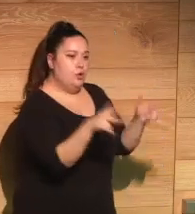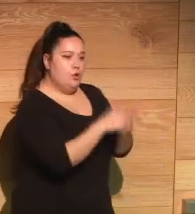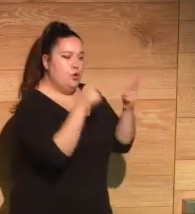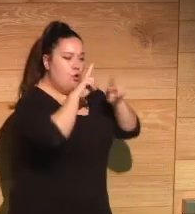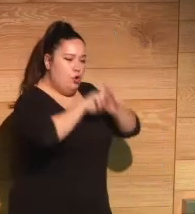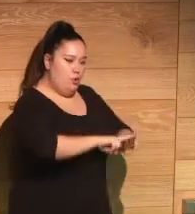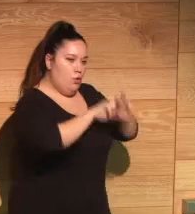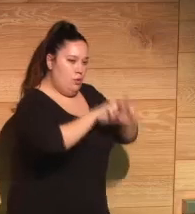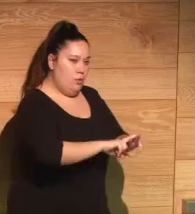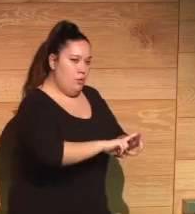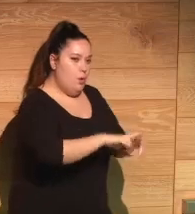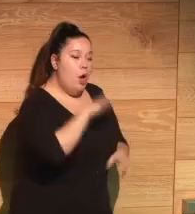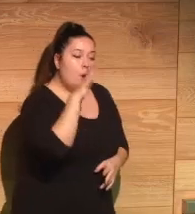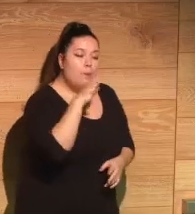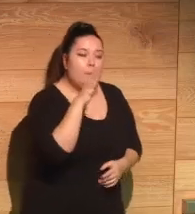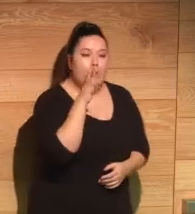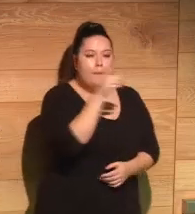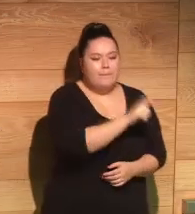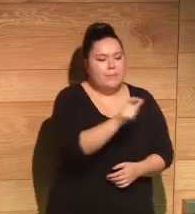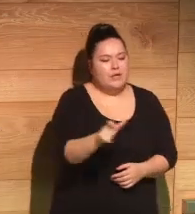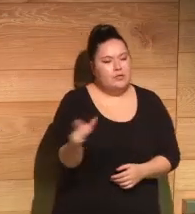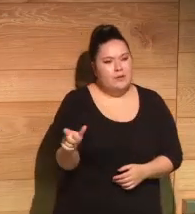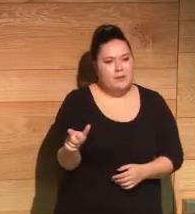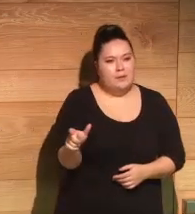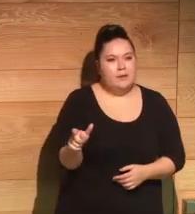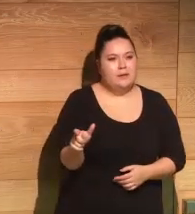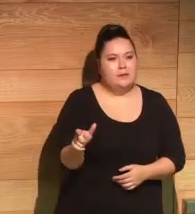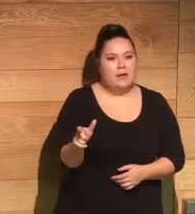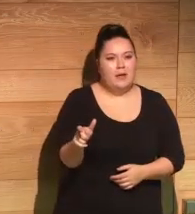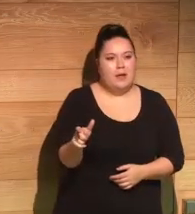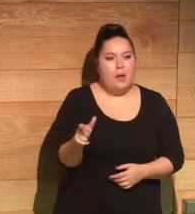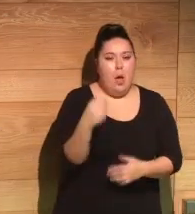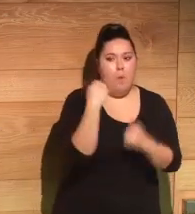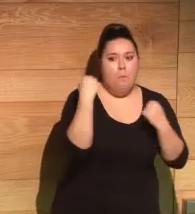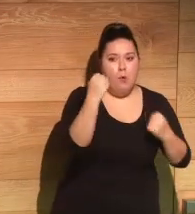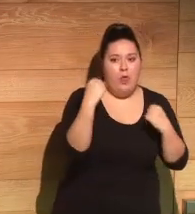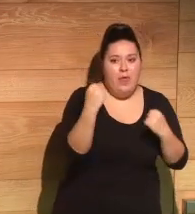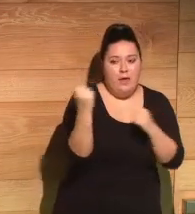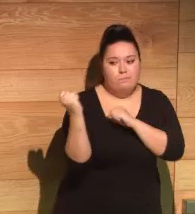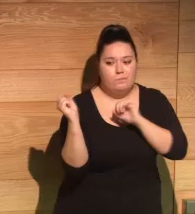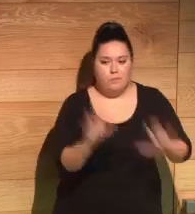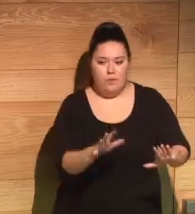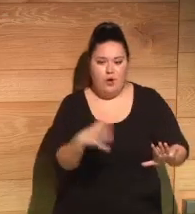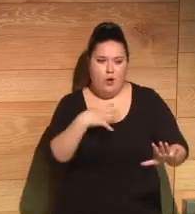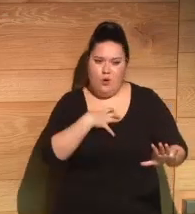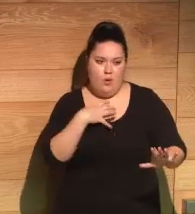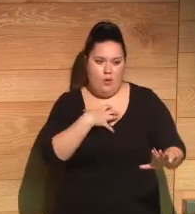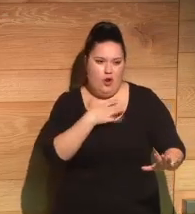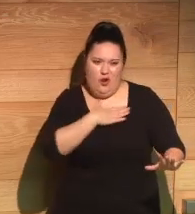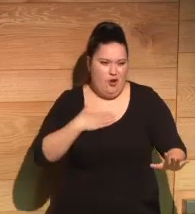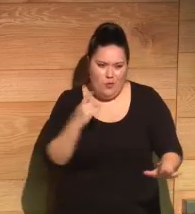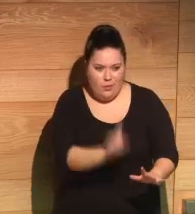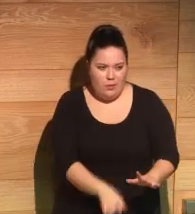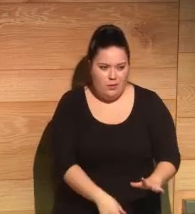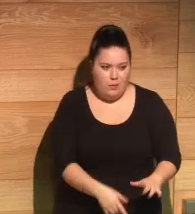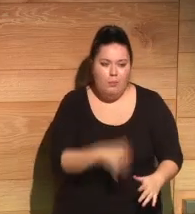¿por qué cierta gente no quiere dejar de tener el poder que tiene, ¿no? Entonces... Sí, es que yo